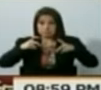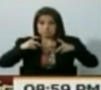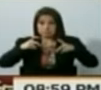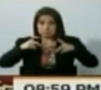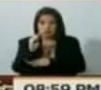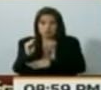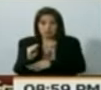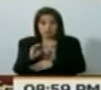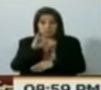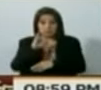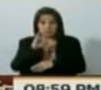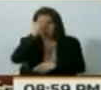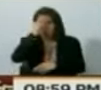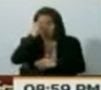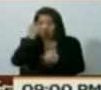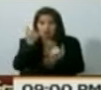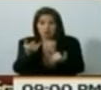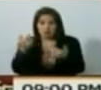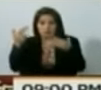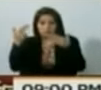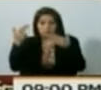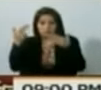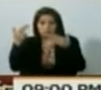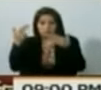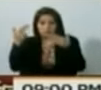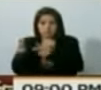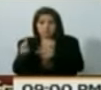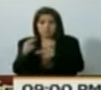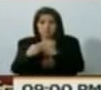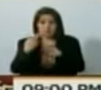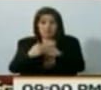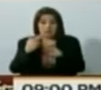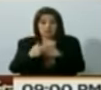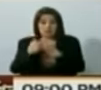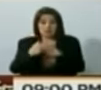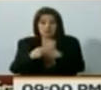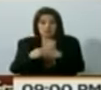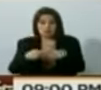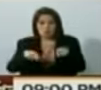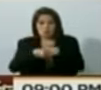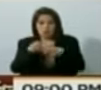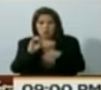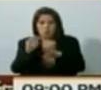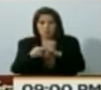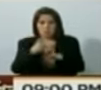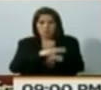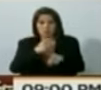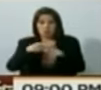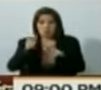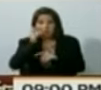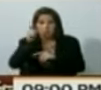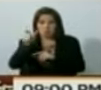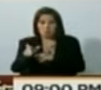Borges ahora es un terrorista mucho más peligroso que el mismo Luis Posada Carriles, de quien recordamos que voló el avión de Cubana